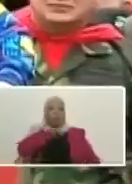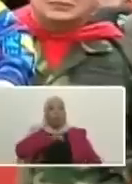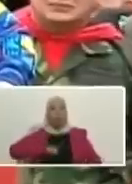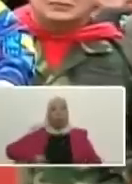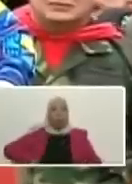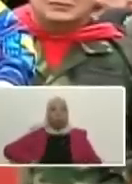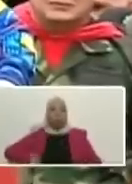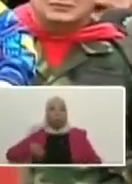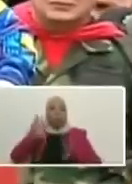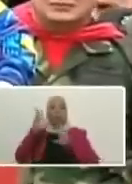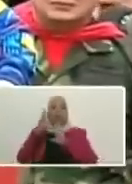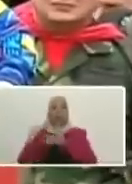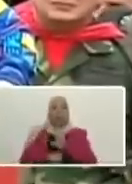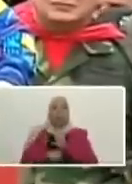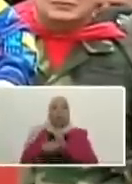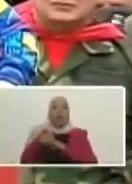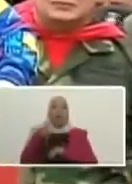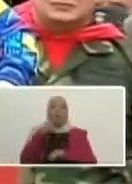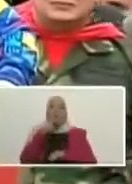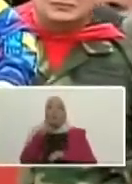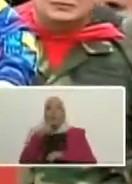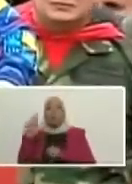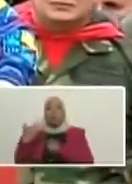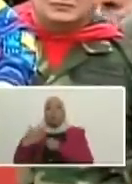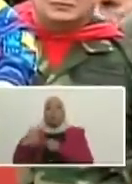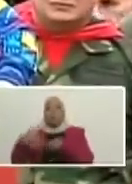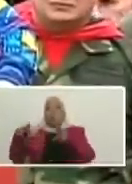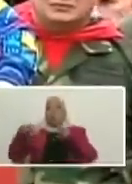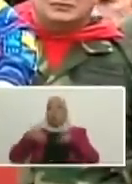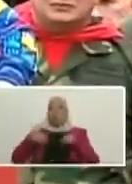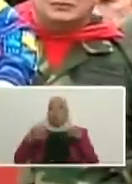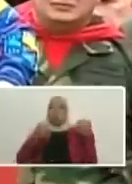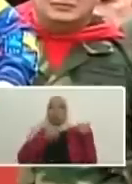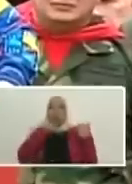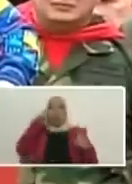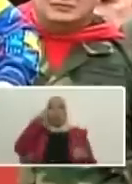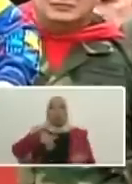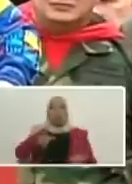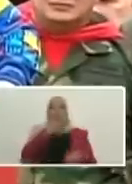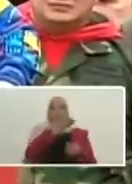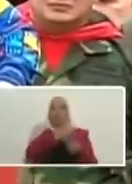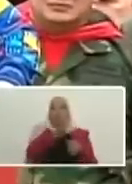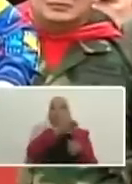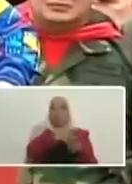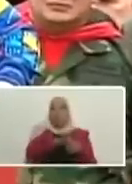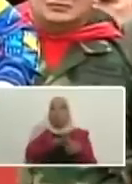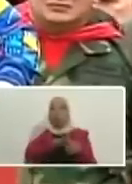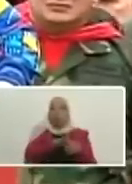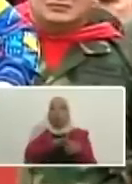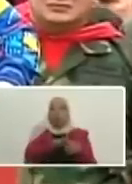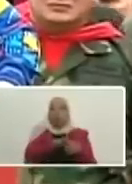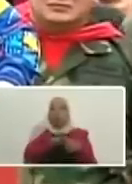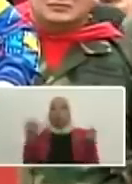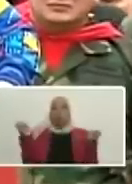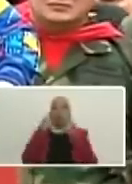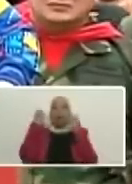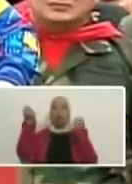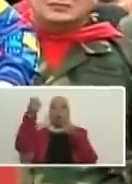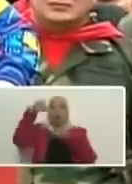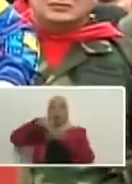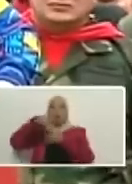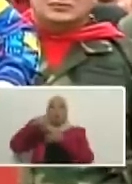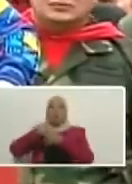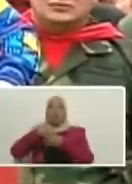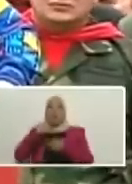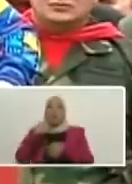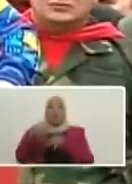que robaban a manos llenas y no asumían responsabilidades frente al pueblo, que en cada campaña electoral prometían